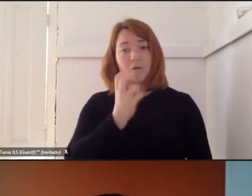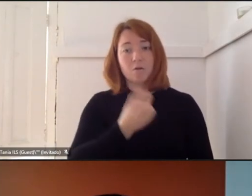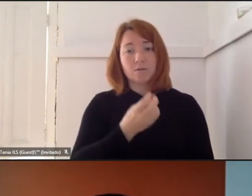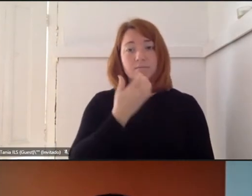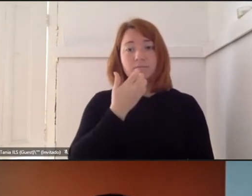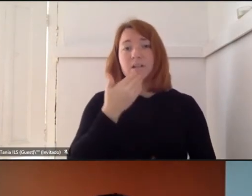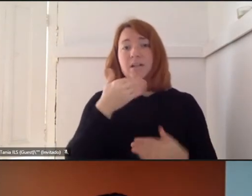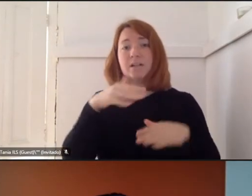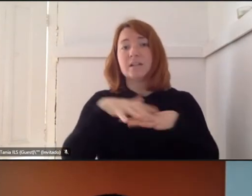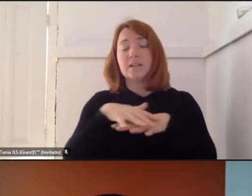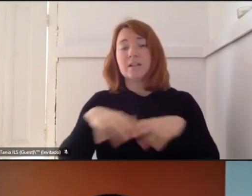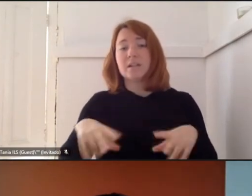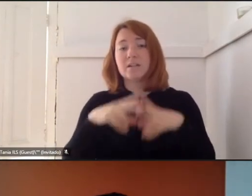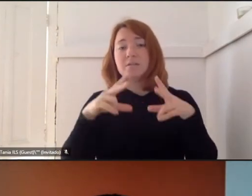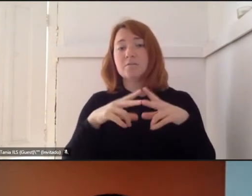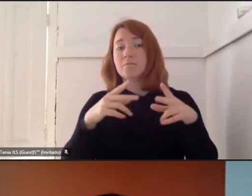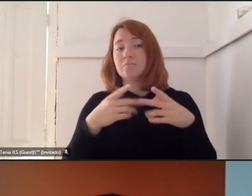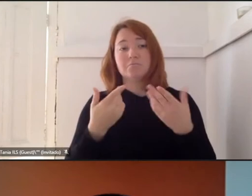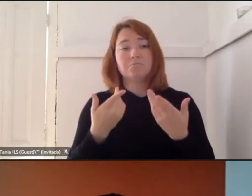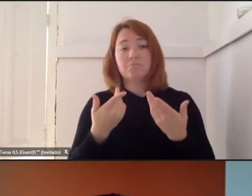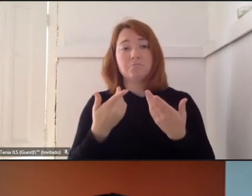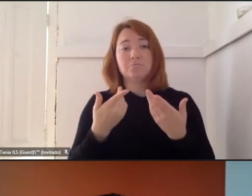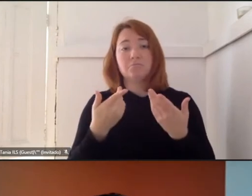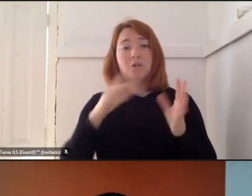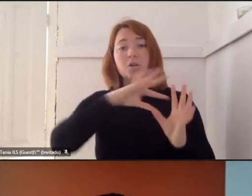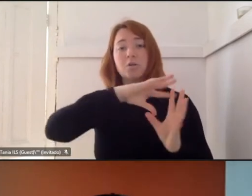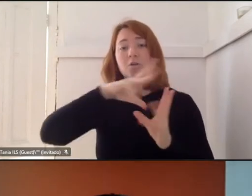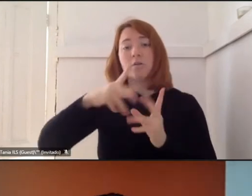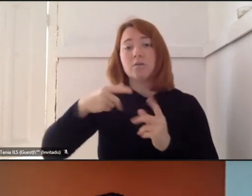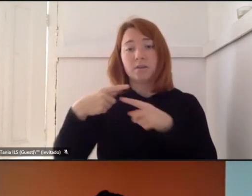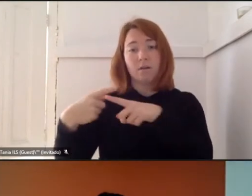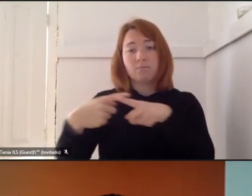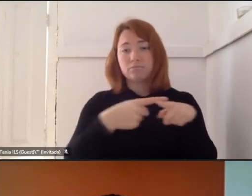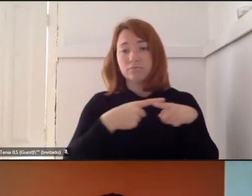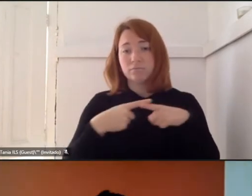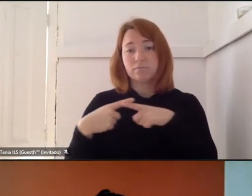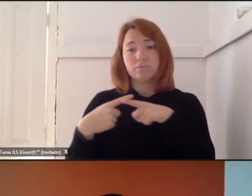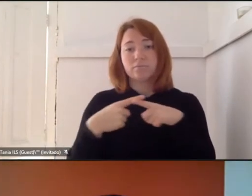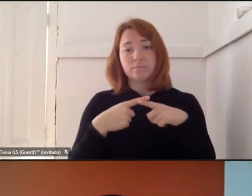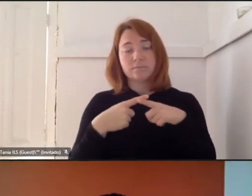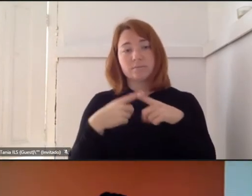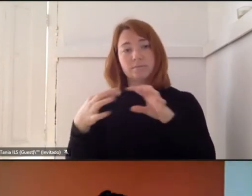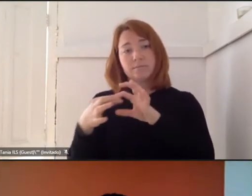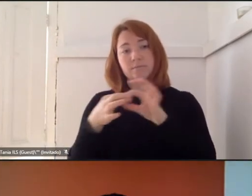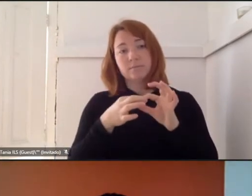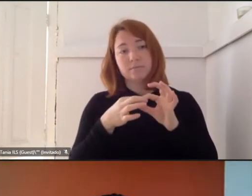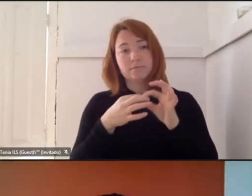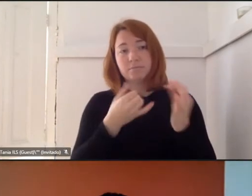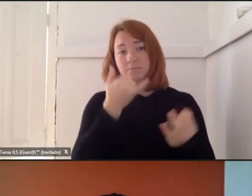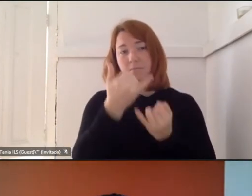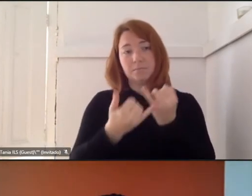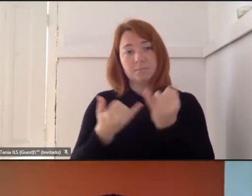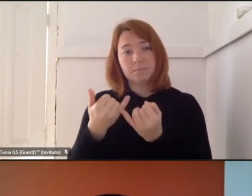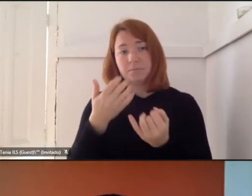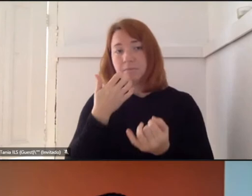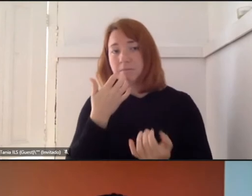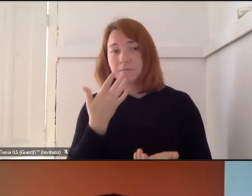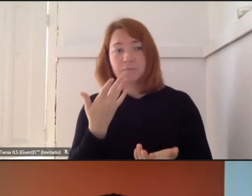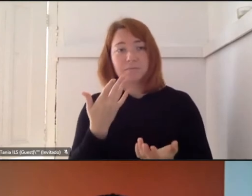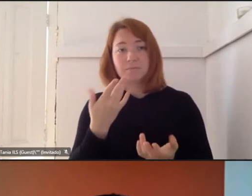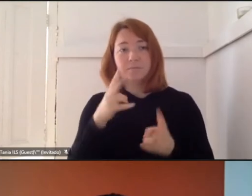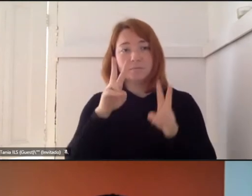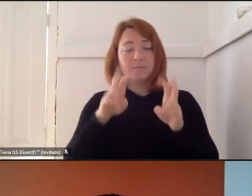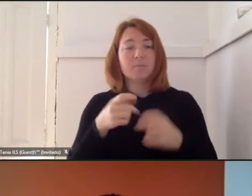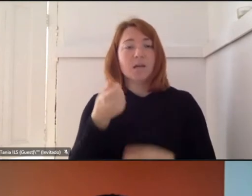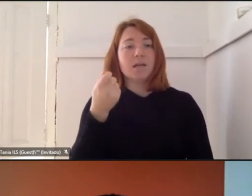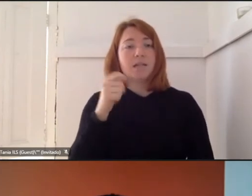simplemente compartir noticias relacionadas con estos problemas, ¿no? Con la brecha digital y para que